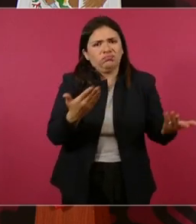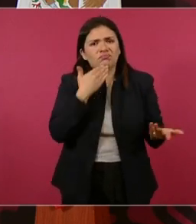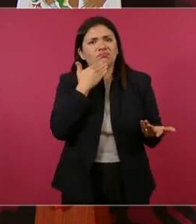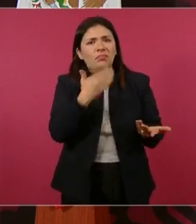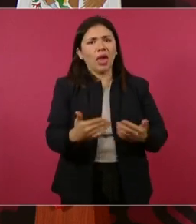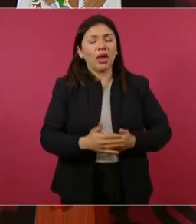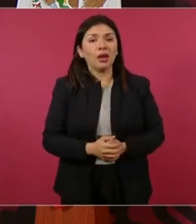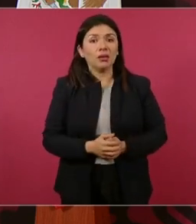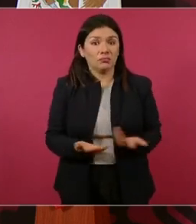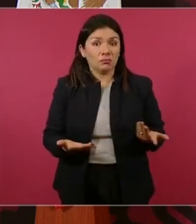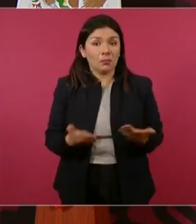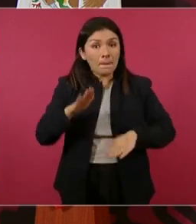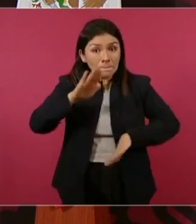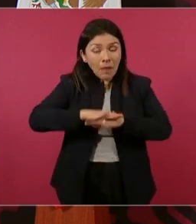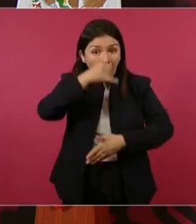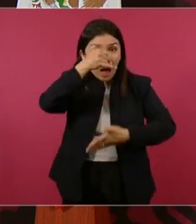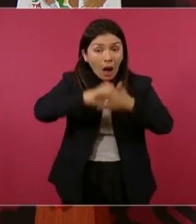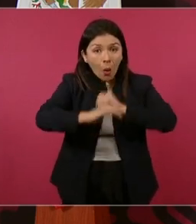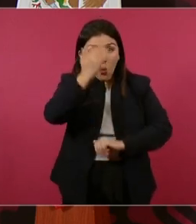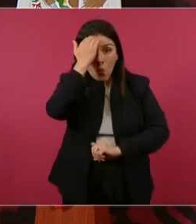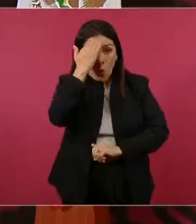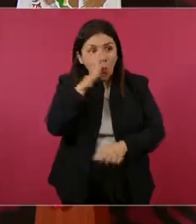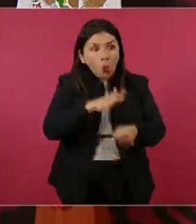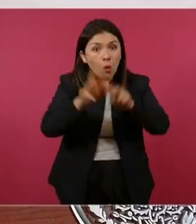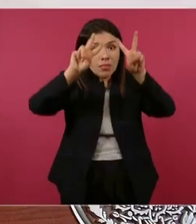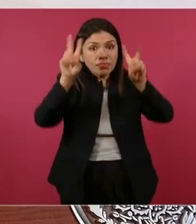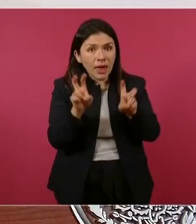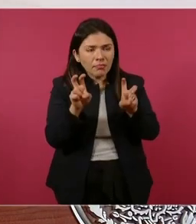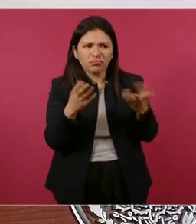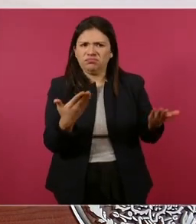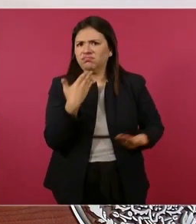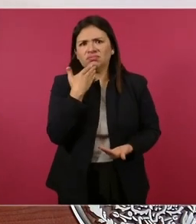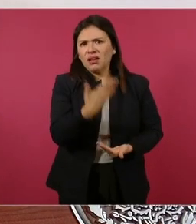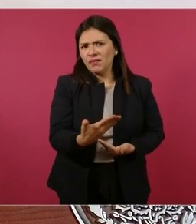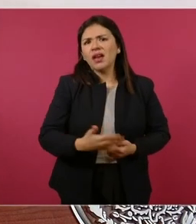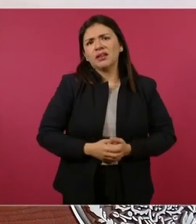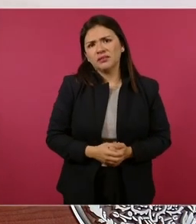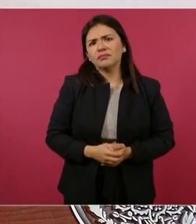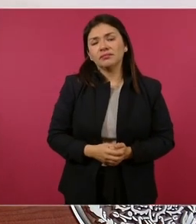trata de conocer sobre un tema.